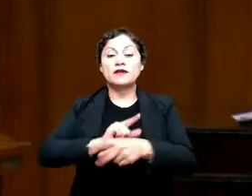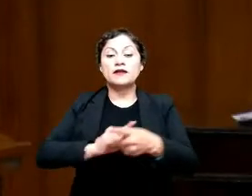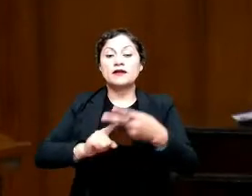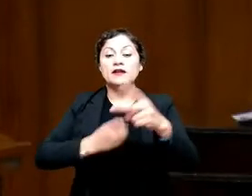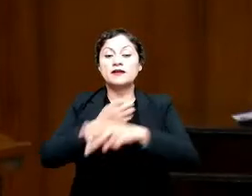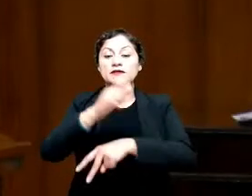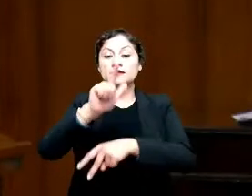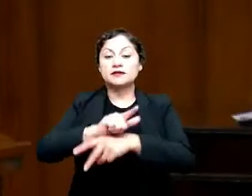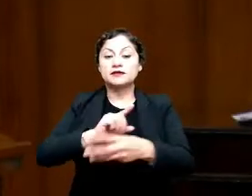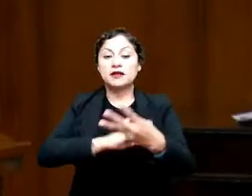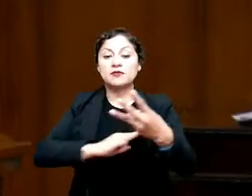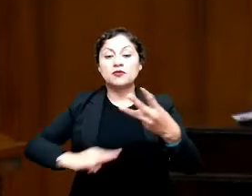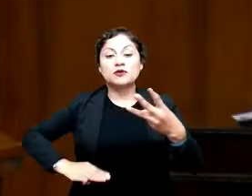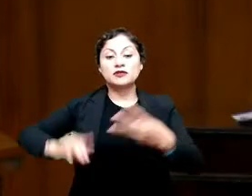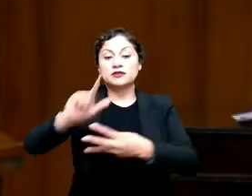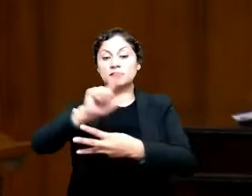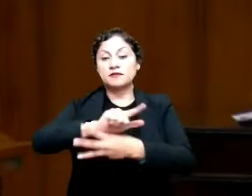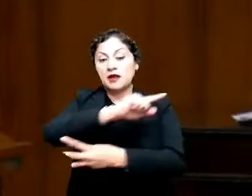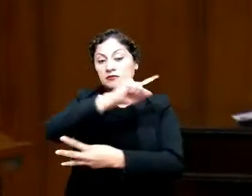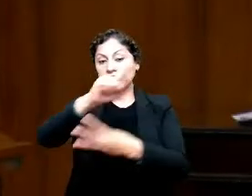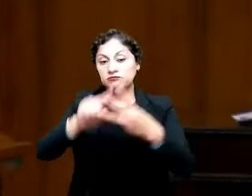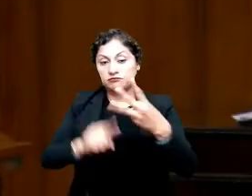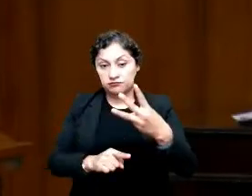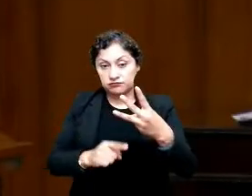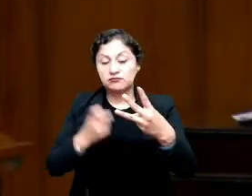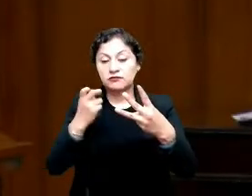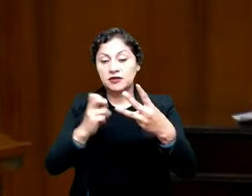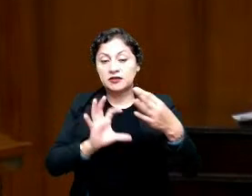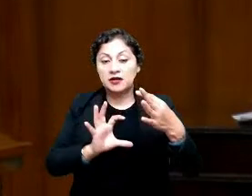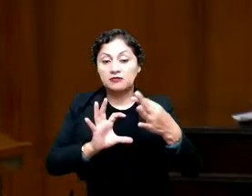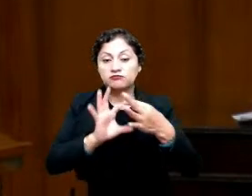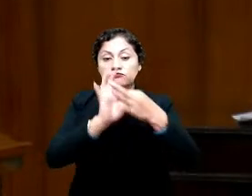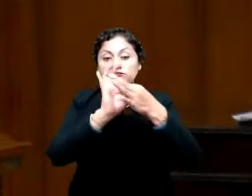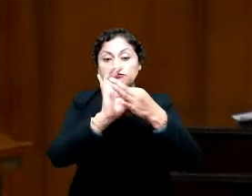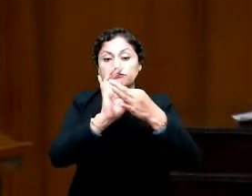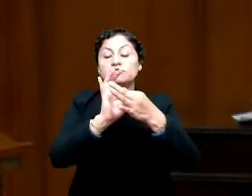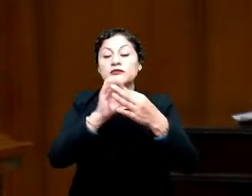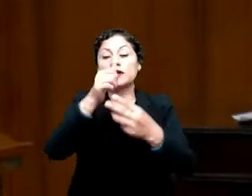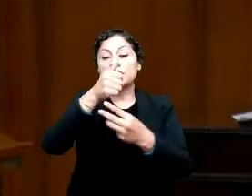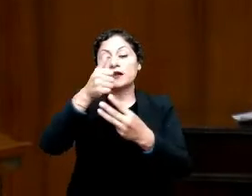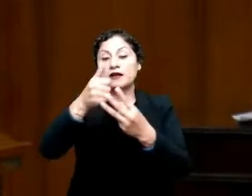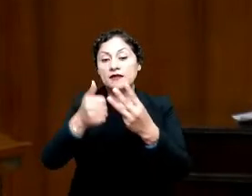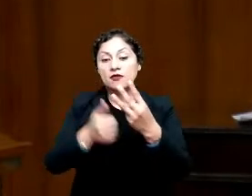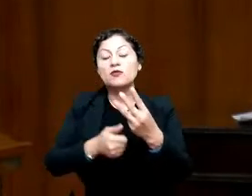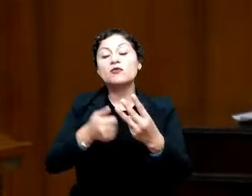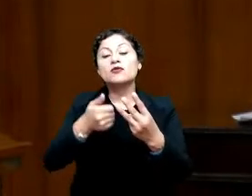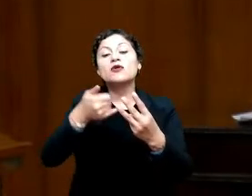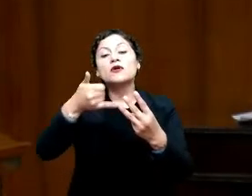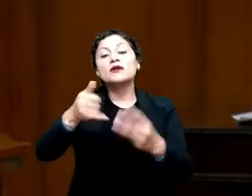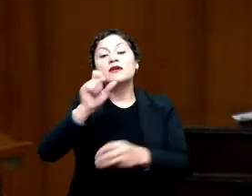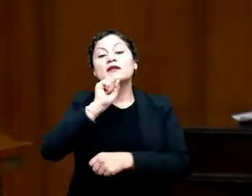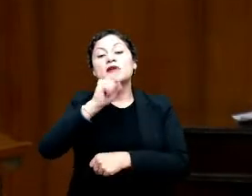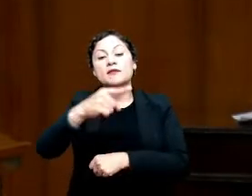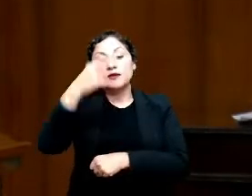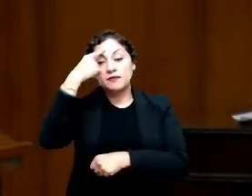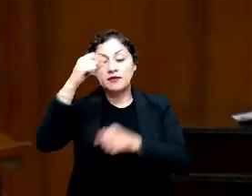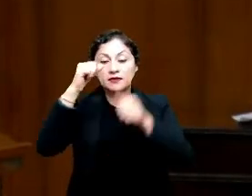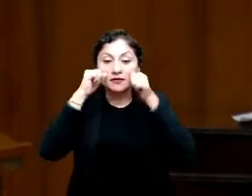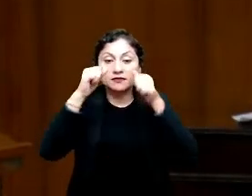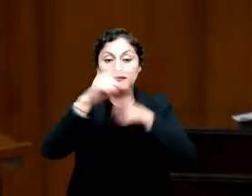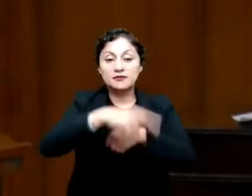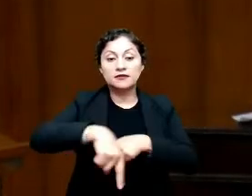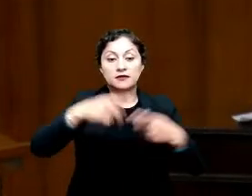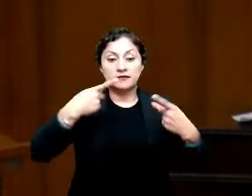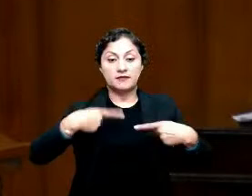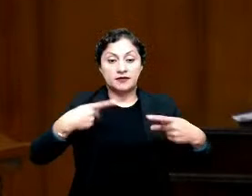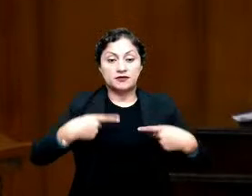municipales. La concordancia entre cada uno de ellos y la civilidad para atender los problemas de la ciudadanía es lo